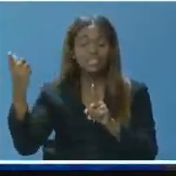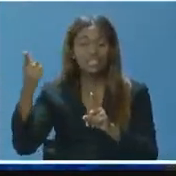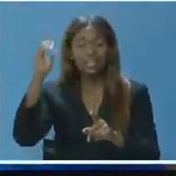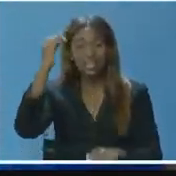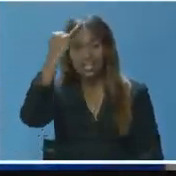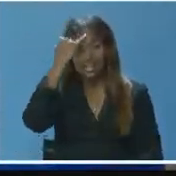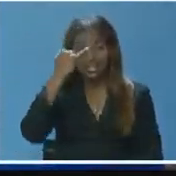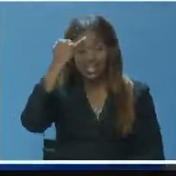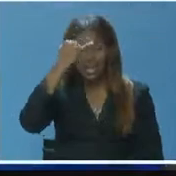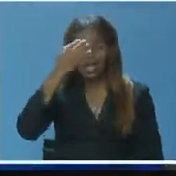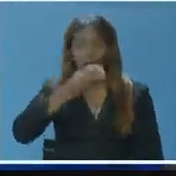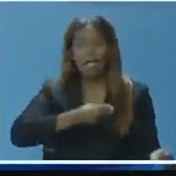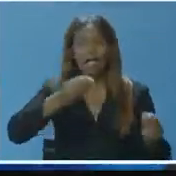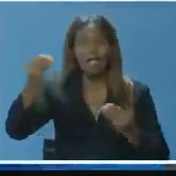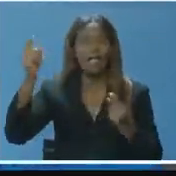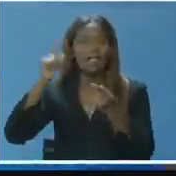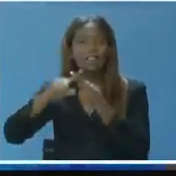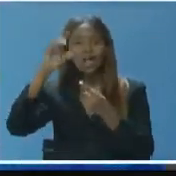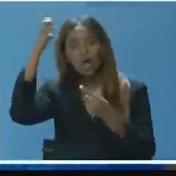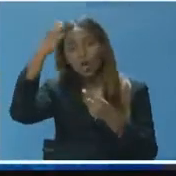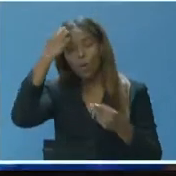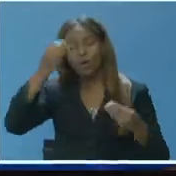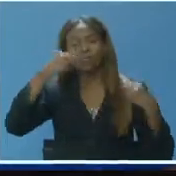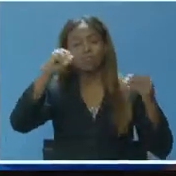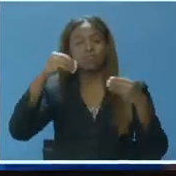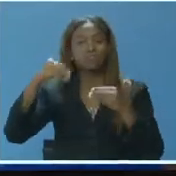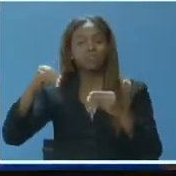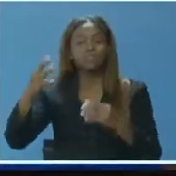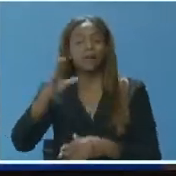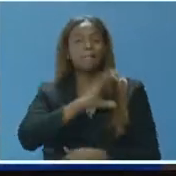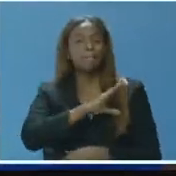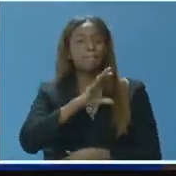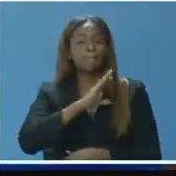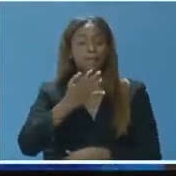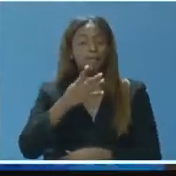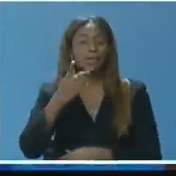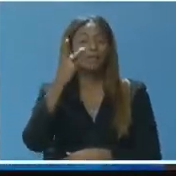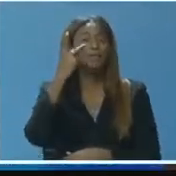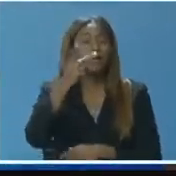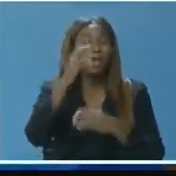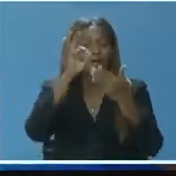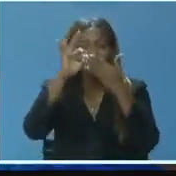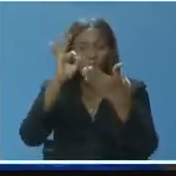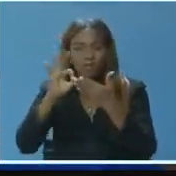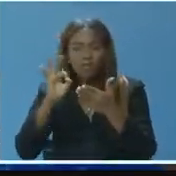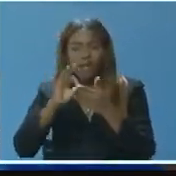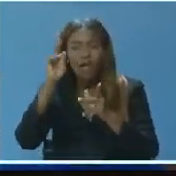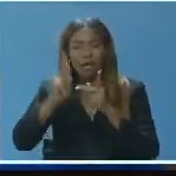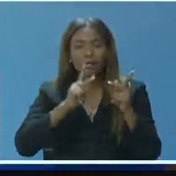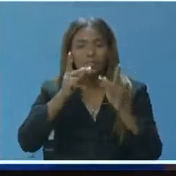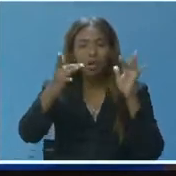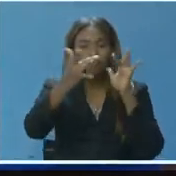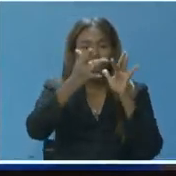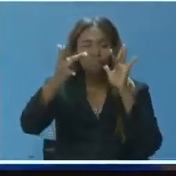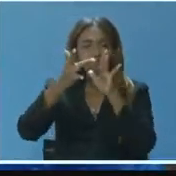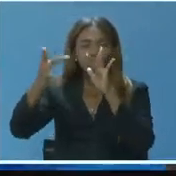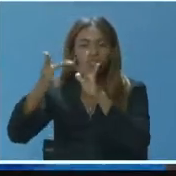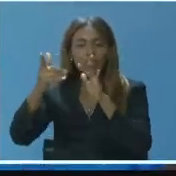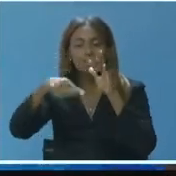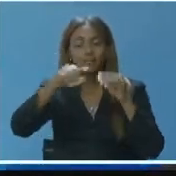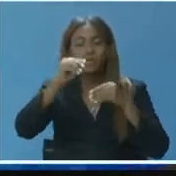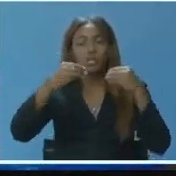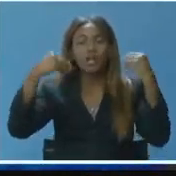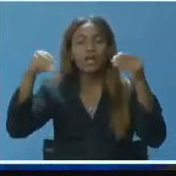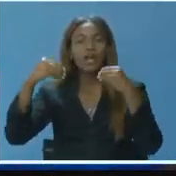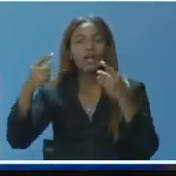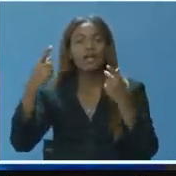Las fuerzas de seguridad transalpinas lograron descifrar las comunicaciones de los narcotraficantes que se